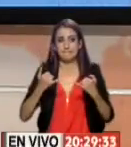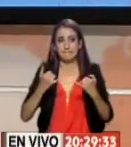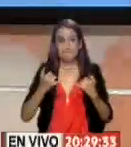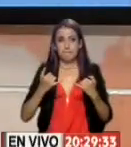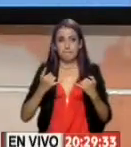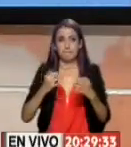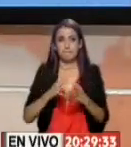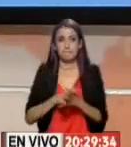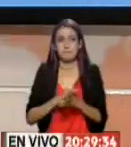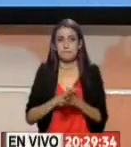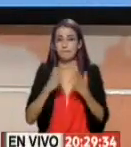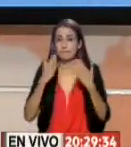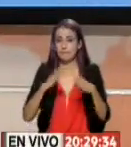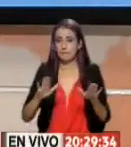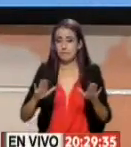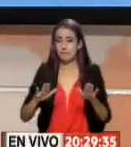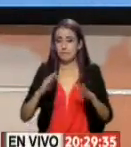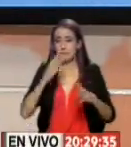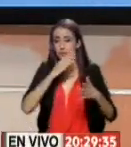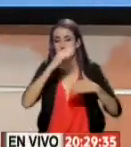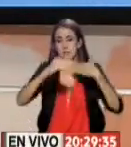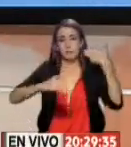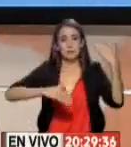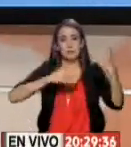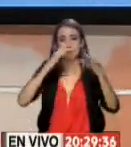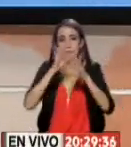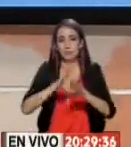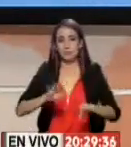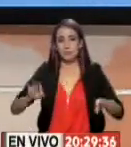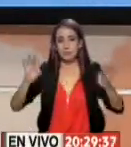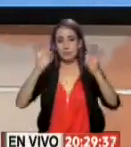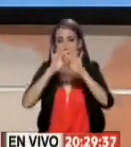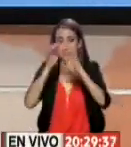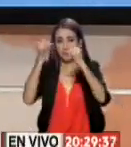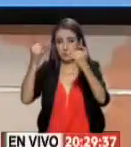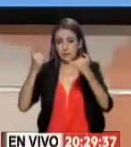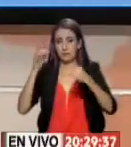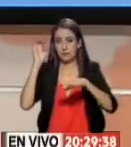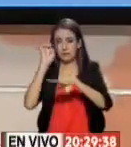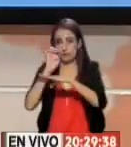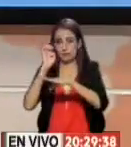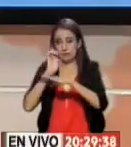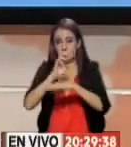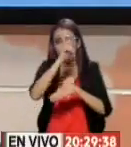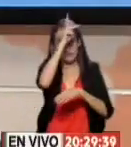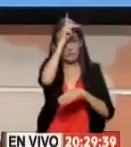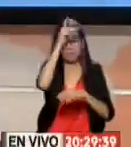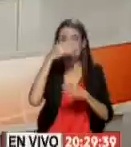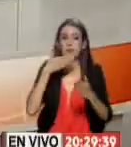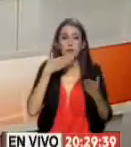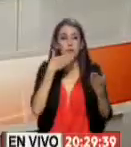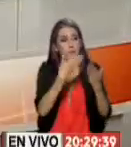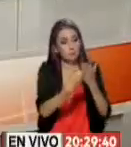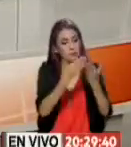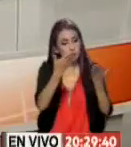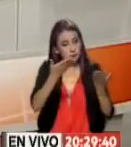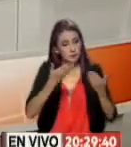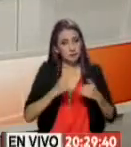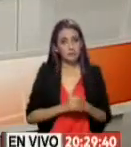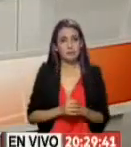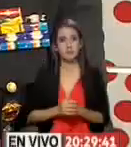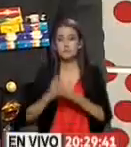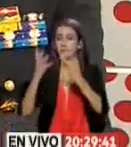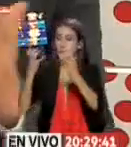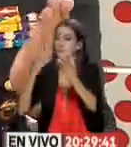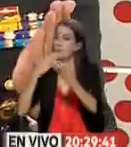CENEPA, hecho histórico que marcó este enfrentamiento armado entre Ecuador y Perú. Muchas gracias, coronel, por su presencia. Quiero